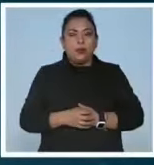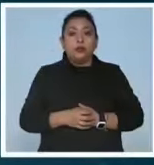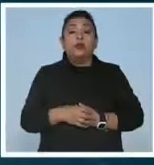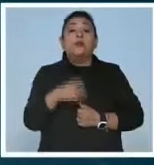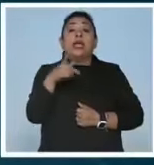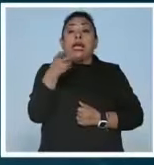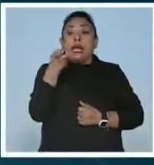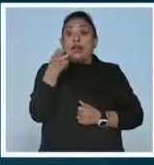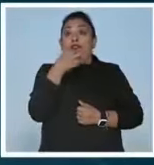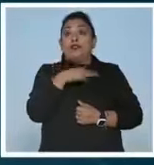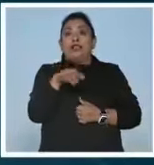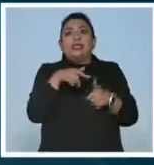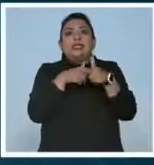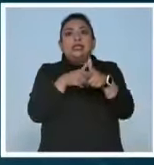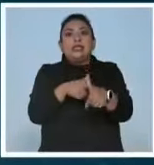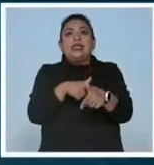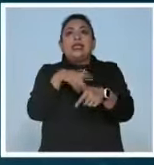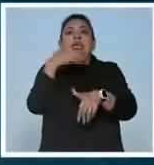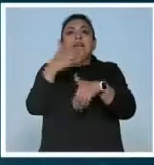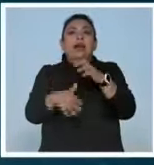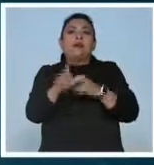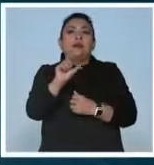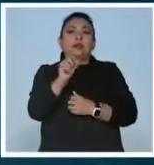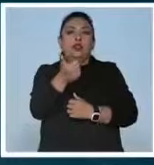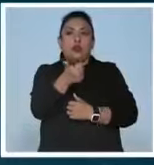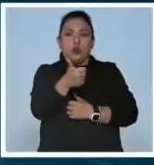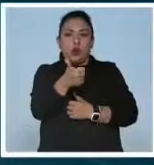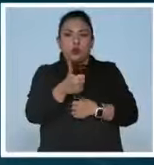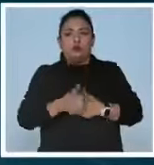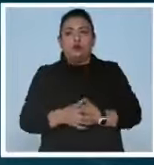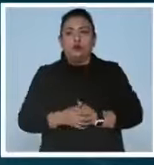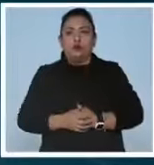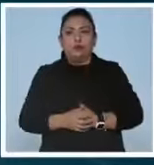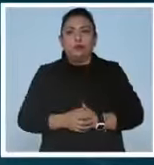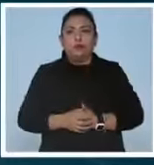Esta fiesta continuará hasta el 21 de agosto.